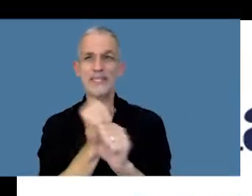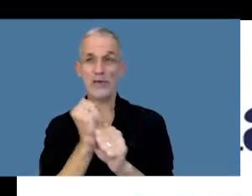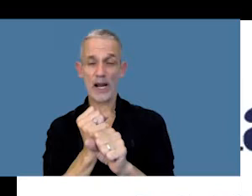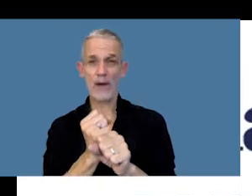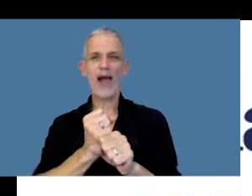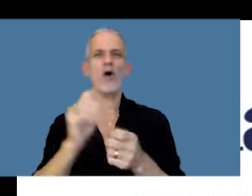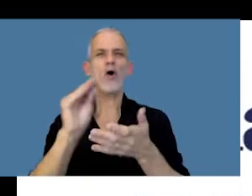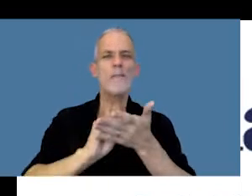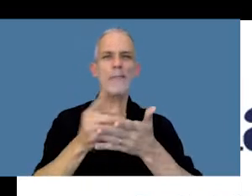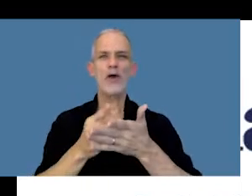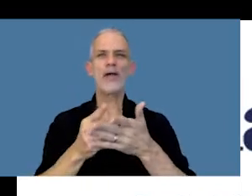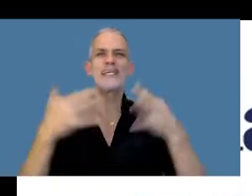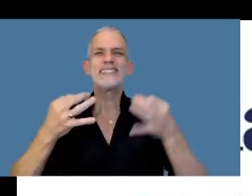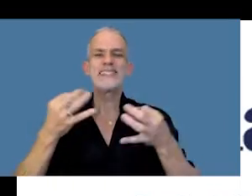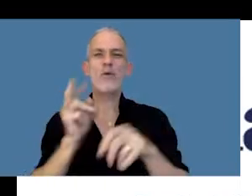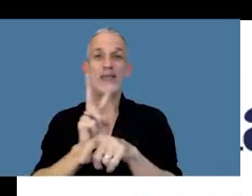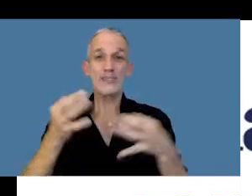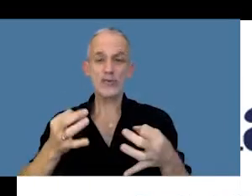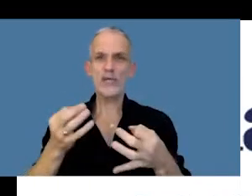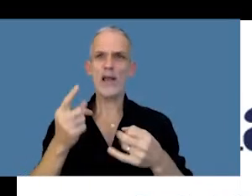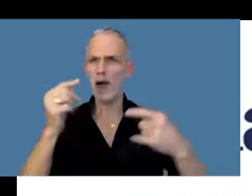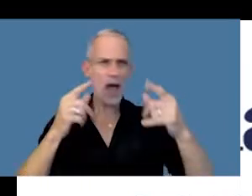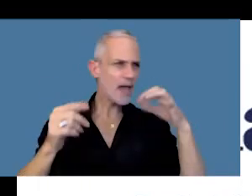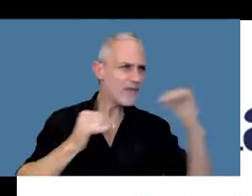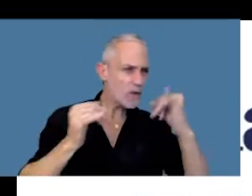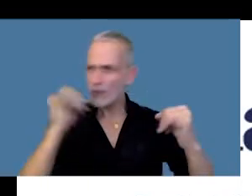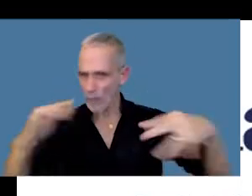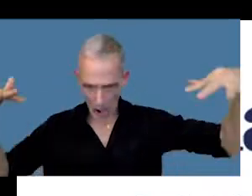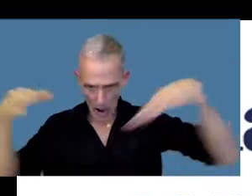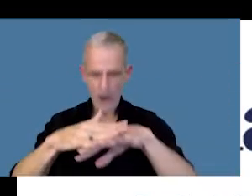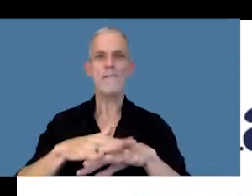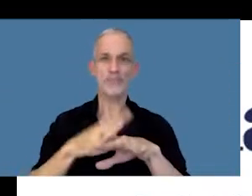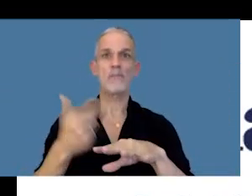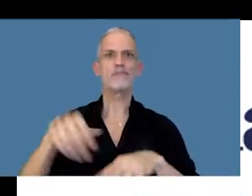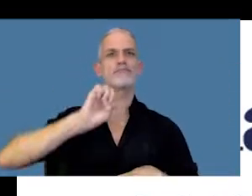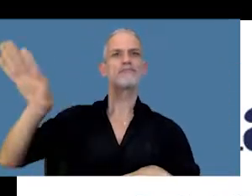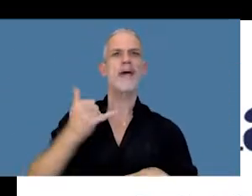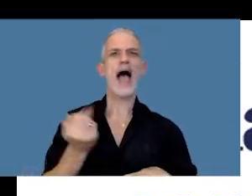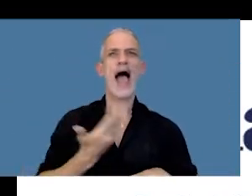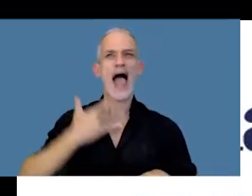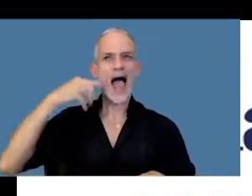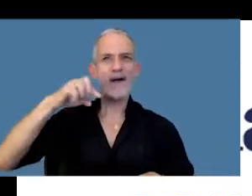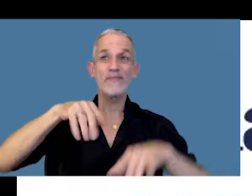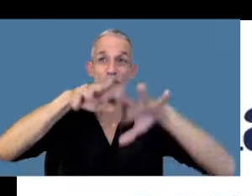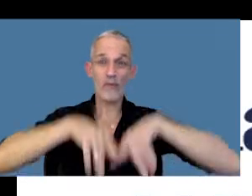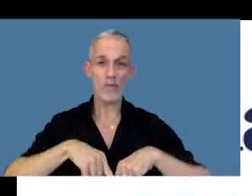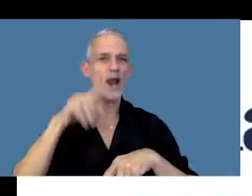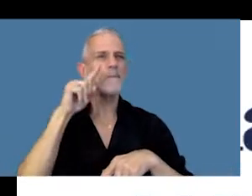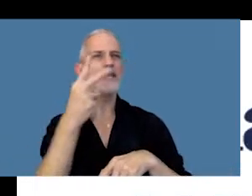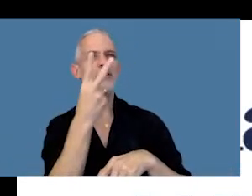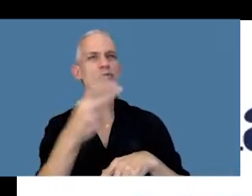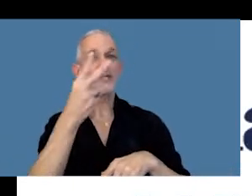Seguridad Social, a su vez, va a cruzar la información enviando a la AFIP, a través del formulario